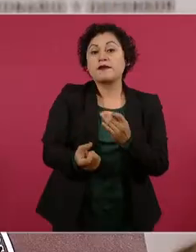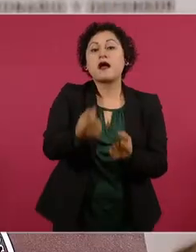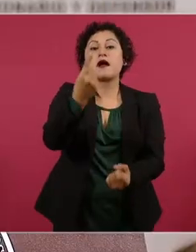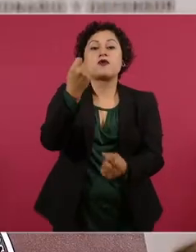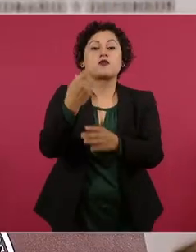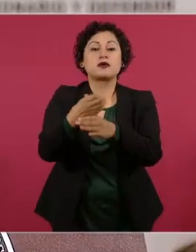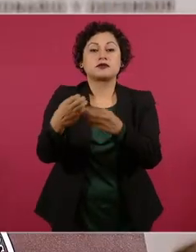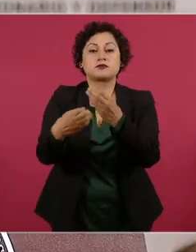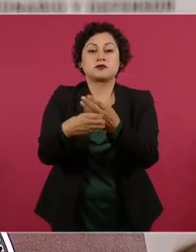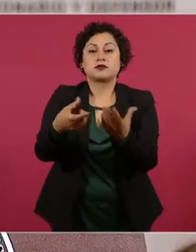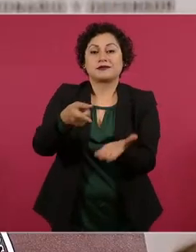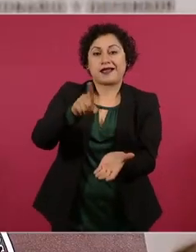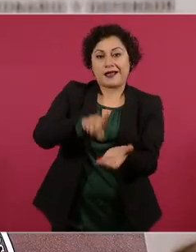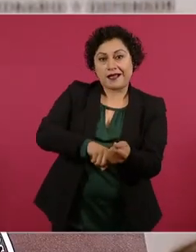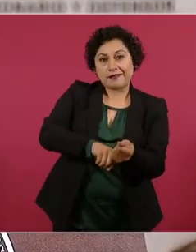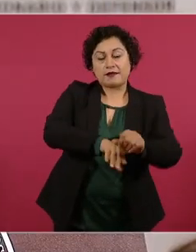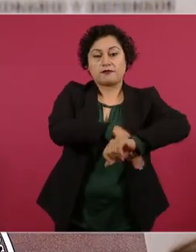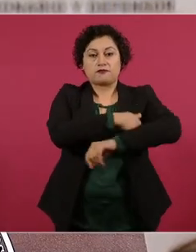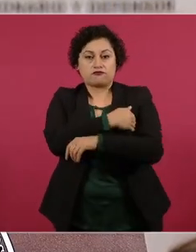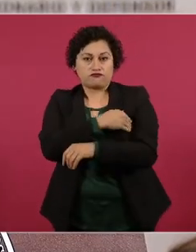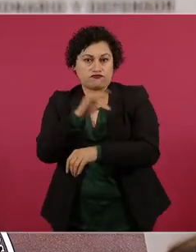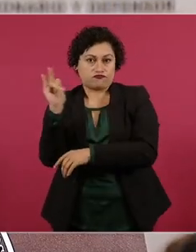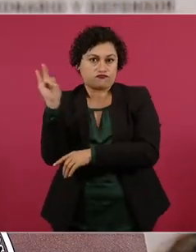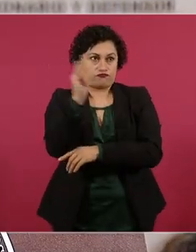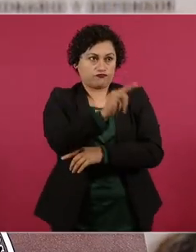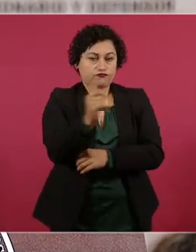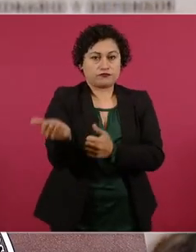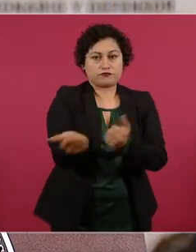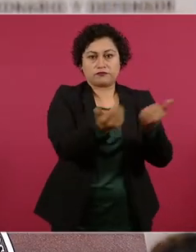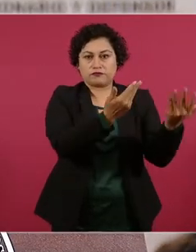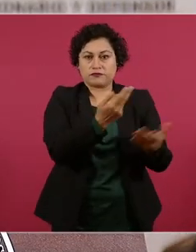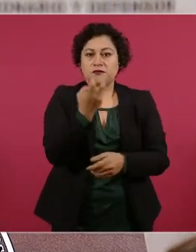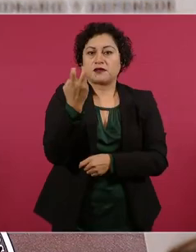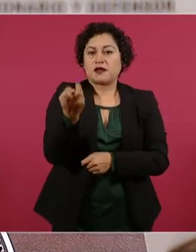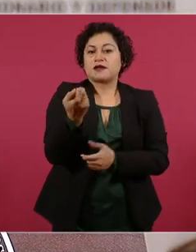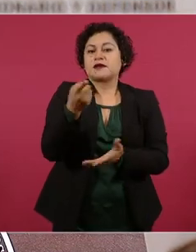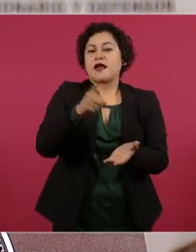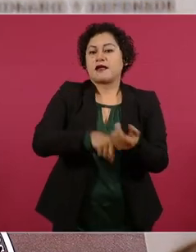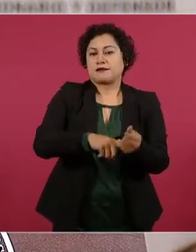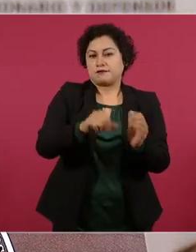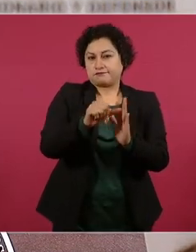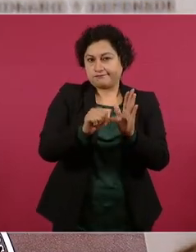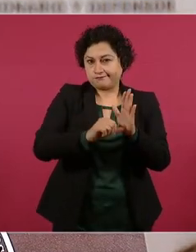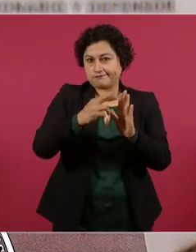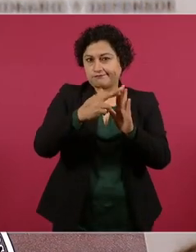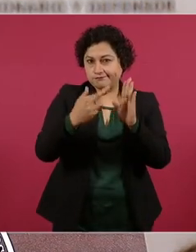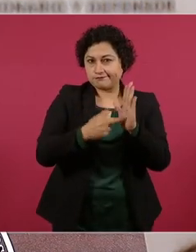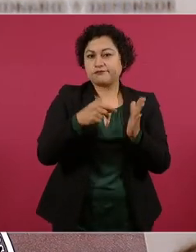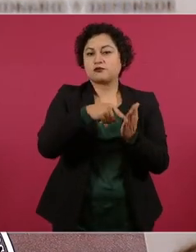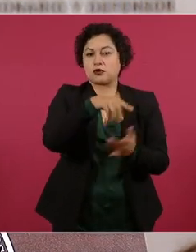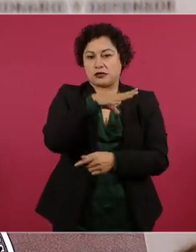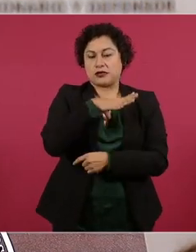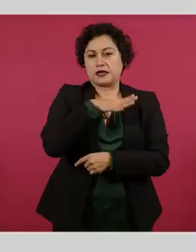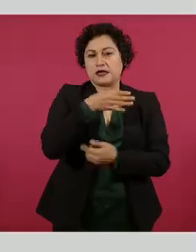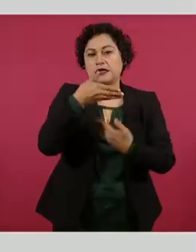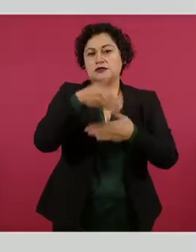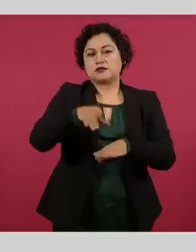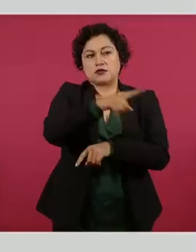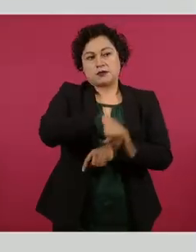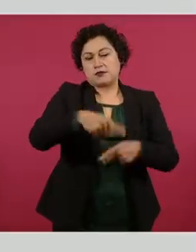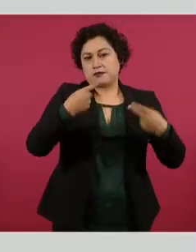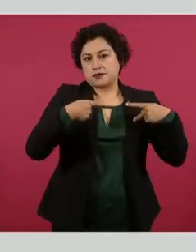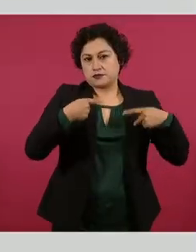a un proceso de revisión en el ejercicio de facultades de comprobación que tienen las autoridades